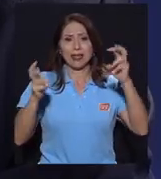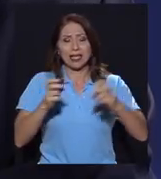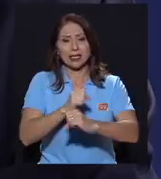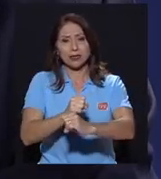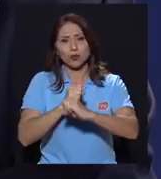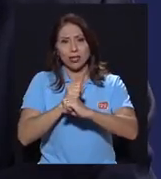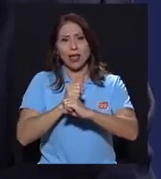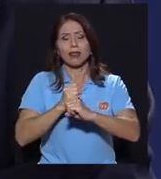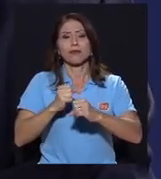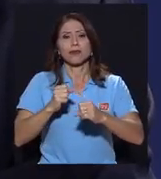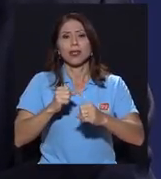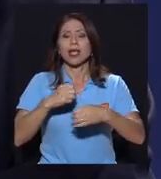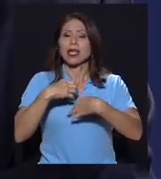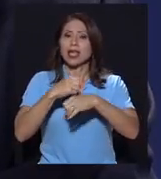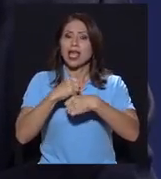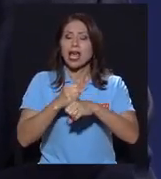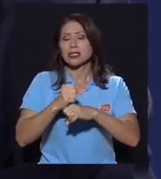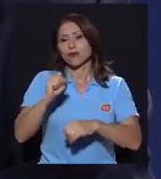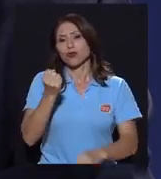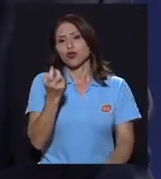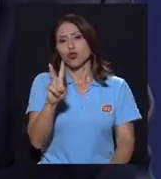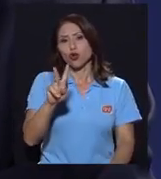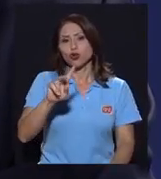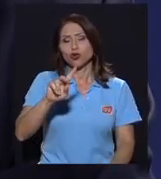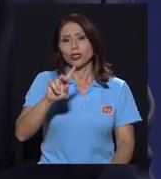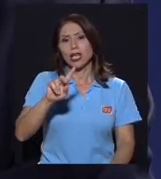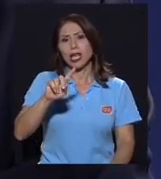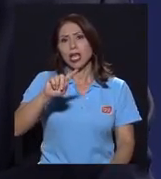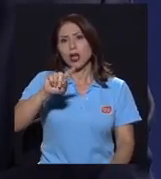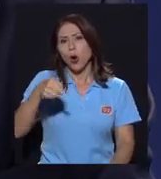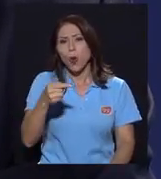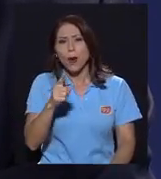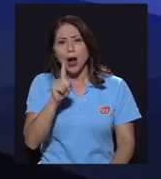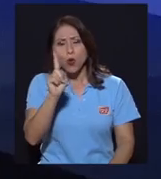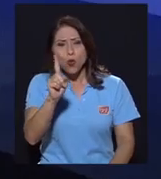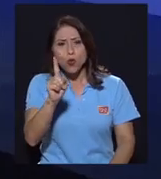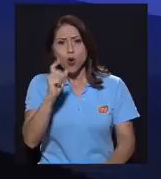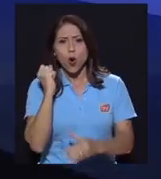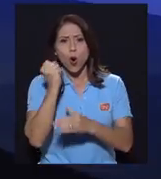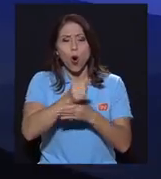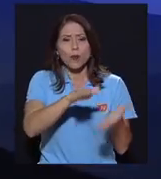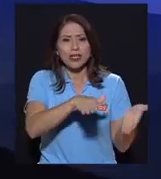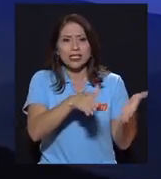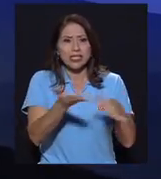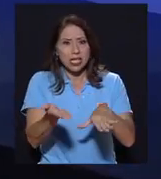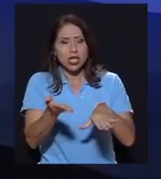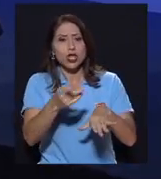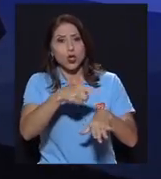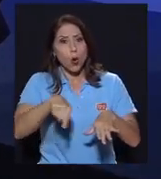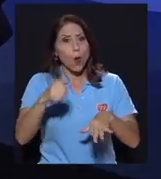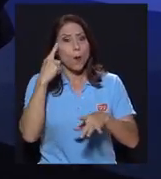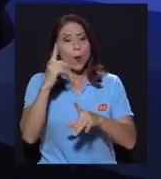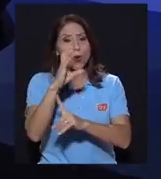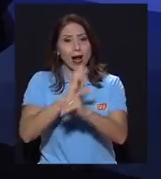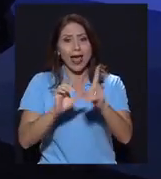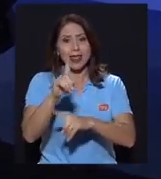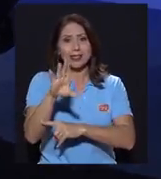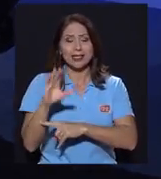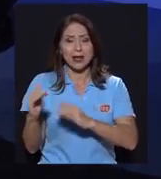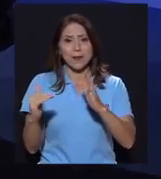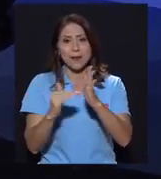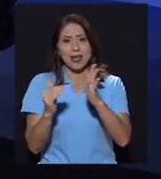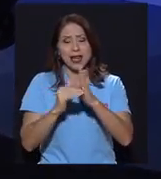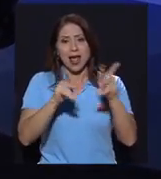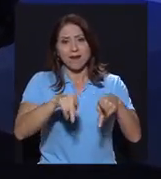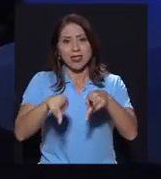seguridad que nos lleva a tener 12,1 homicidios dolosos por cada 100.000 habitantes un récord en la historia de este